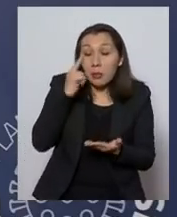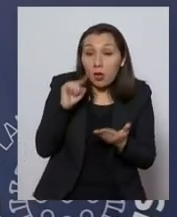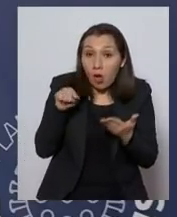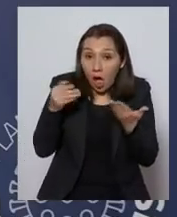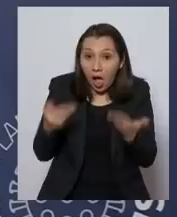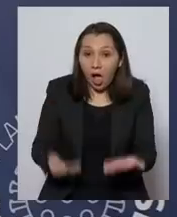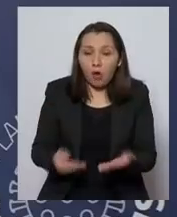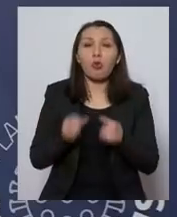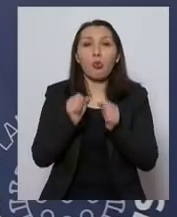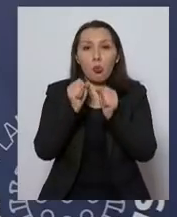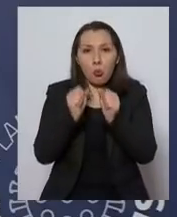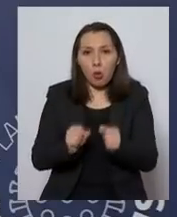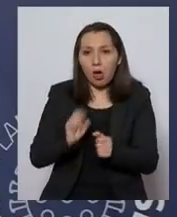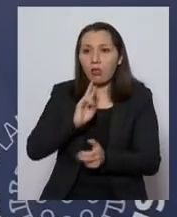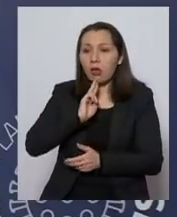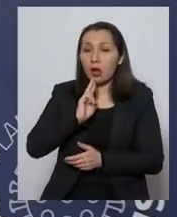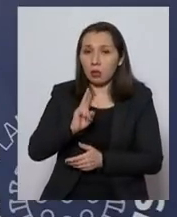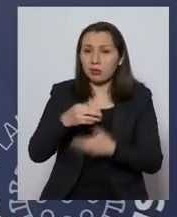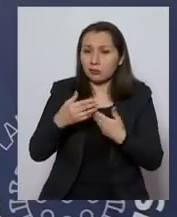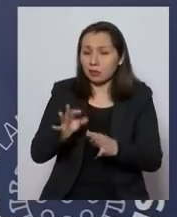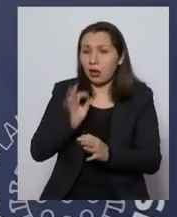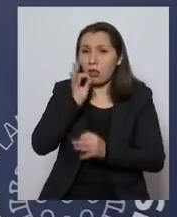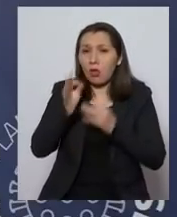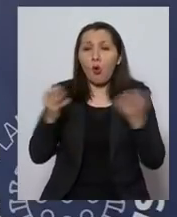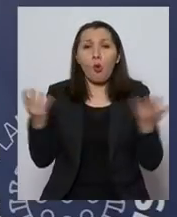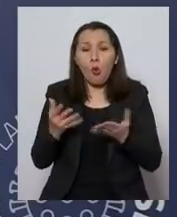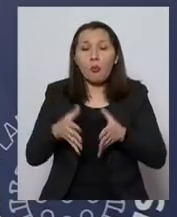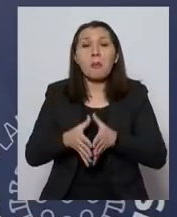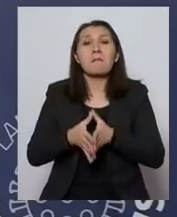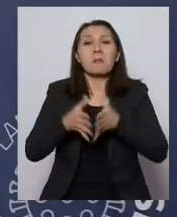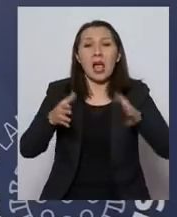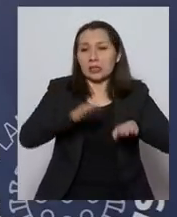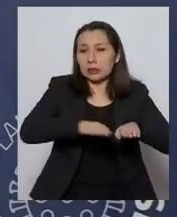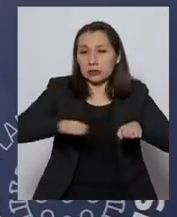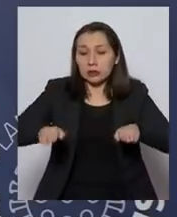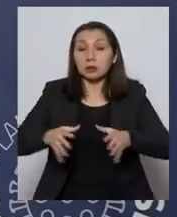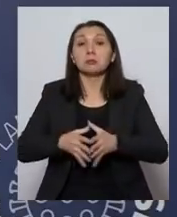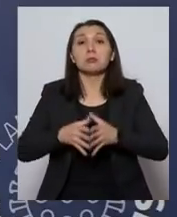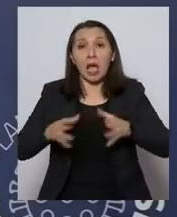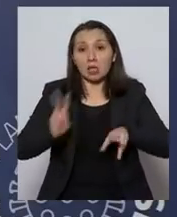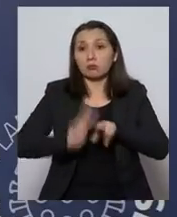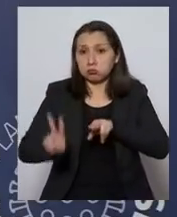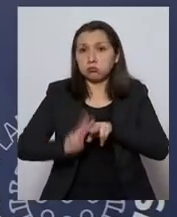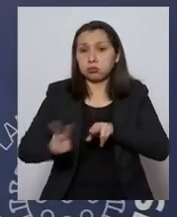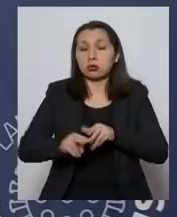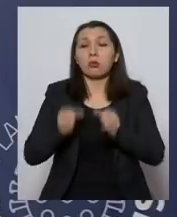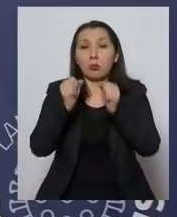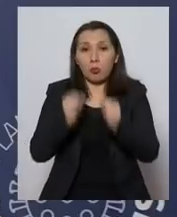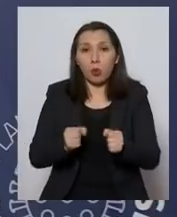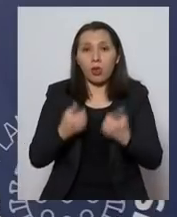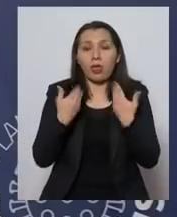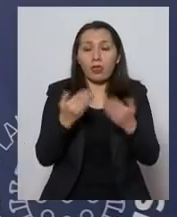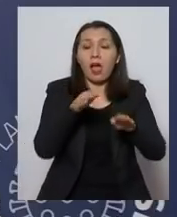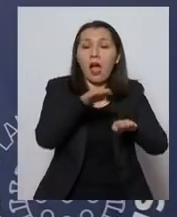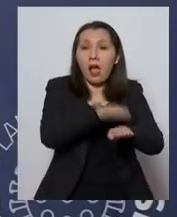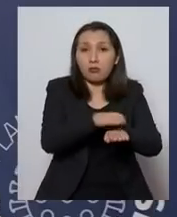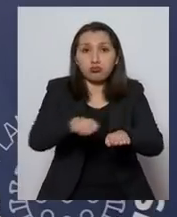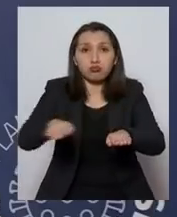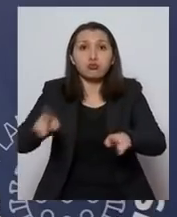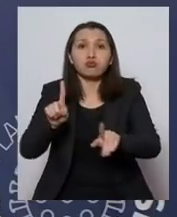hemos sido capaces, y he mencionado cómo hemos aumentado y vamos a aumentar aún más la capacidad de camas con